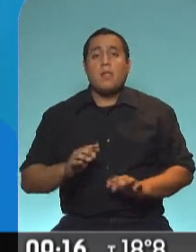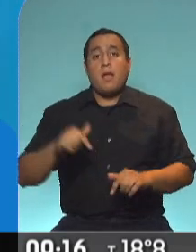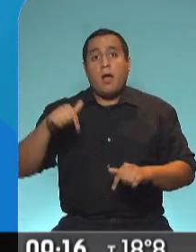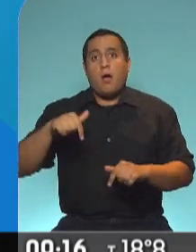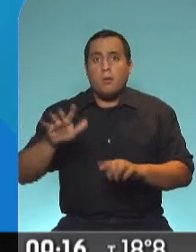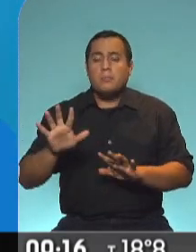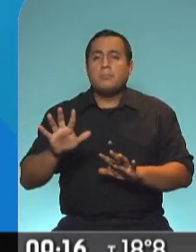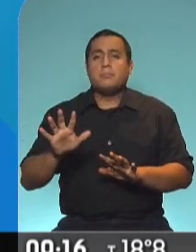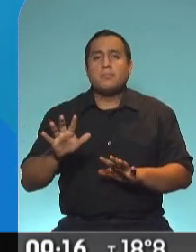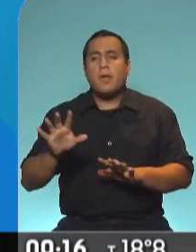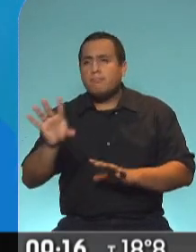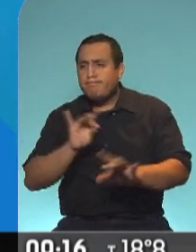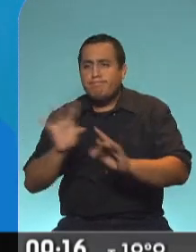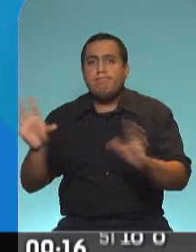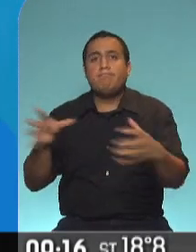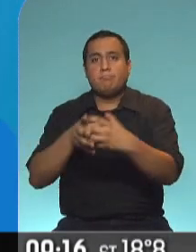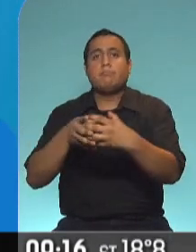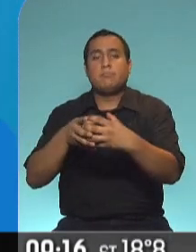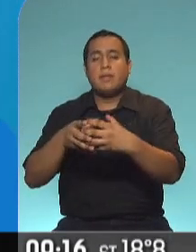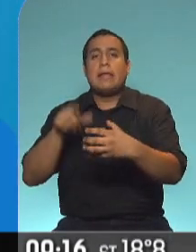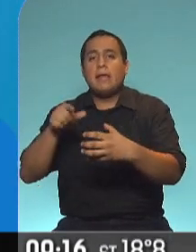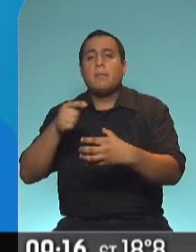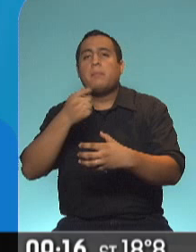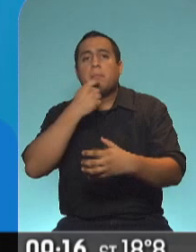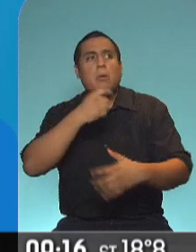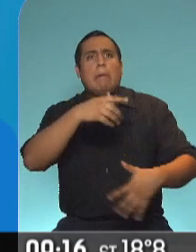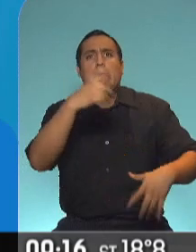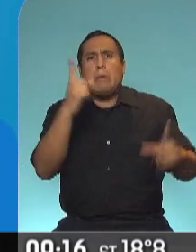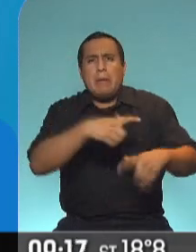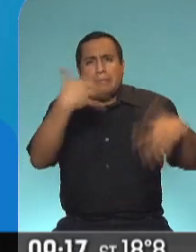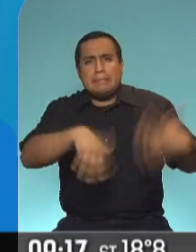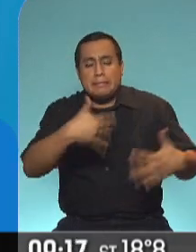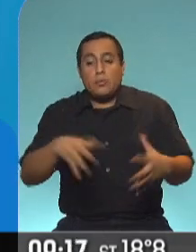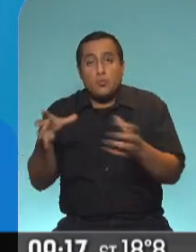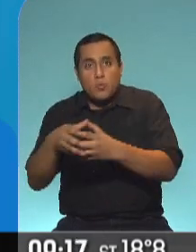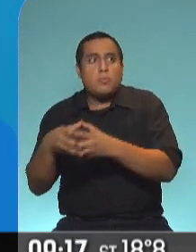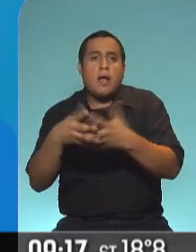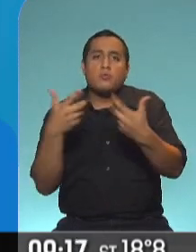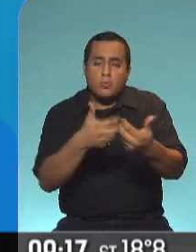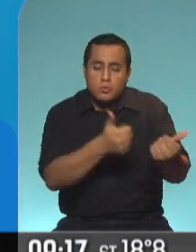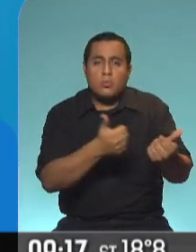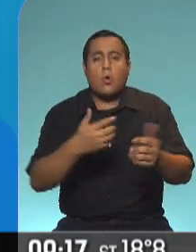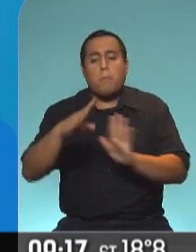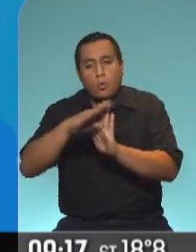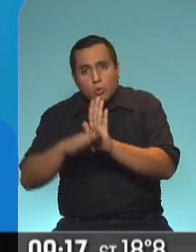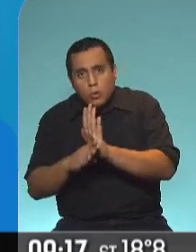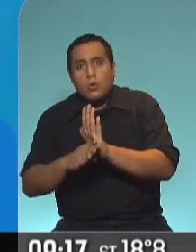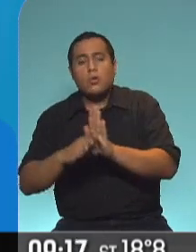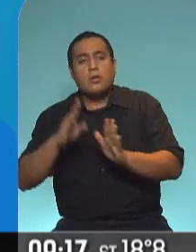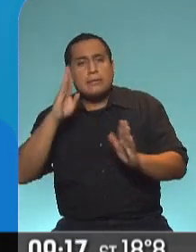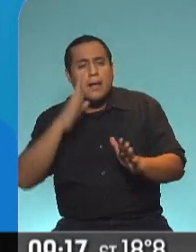un comité de crisis se elaboraron protocolos dirigidos a la detección